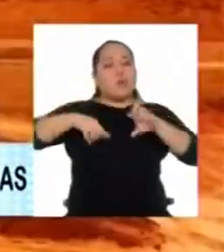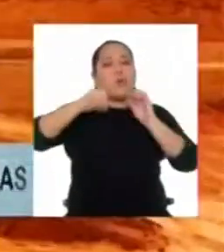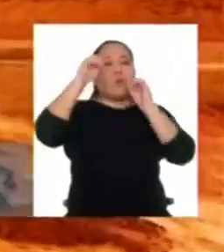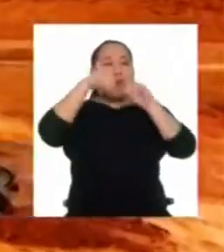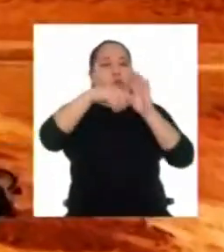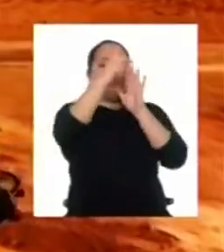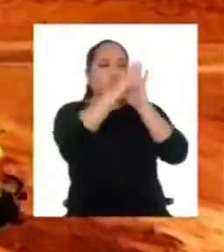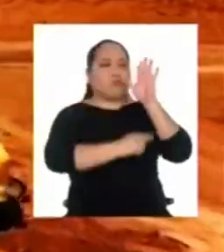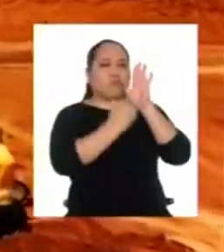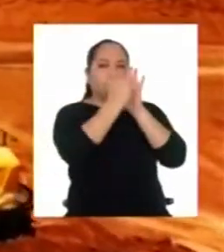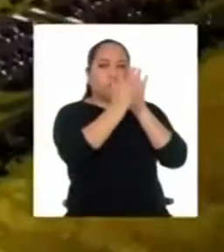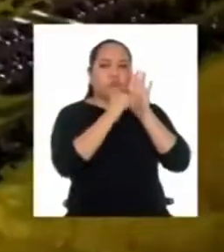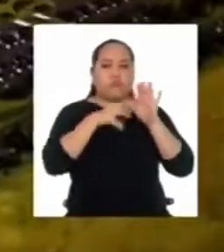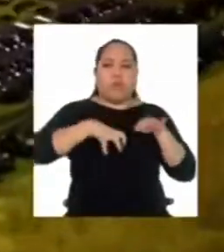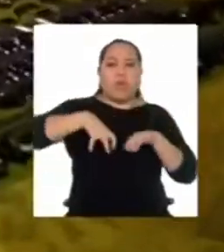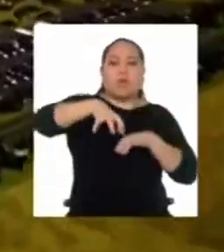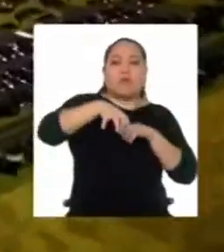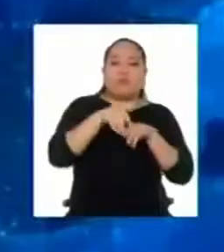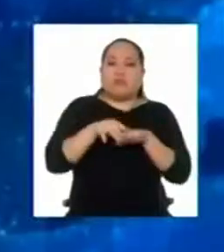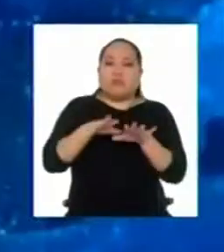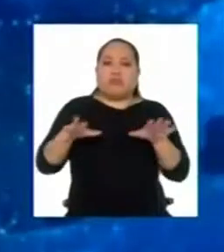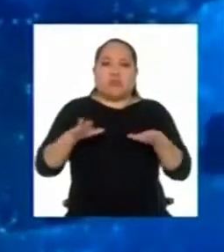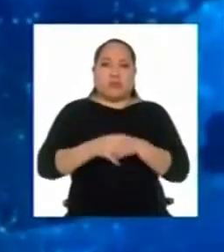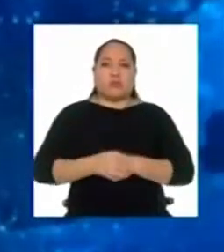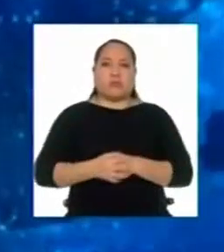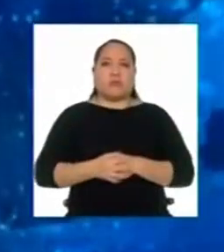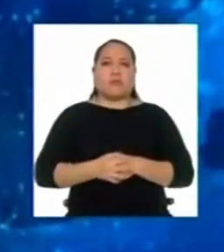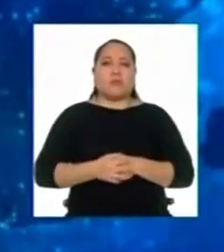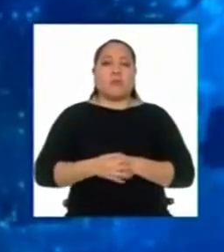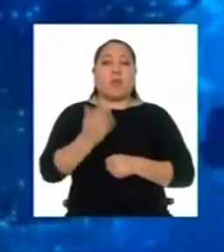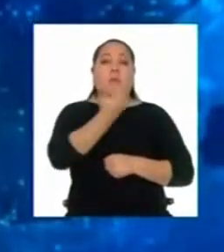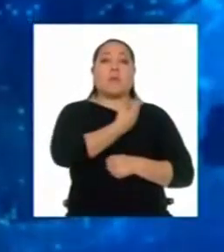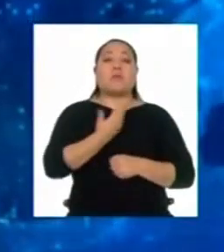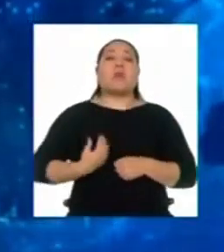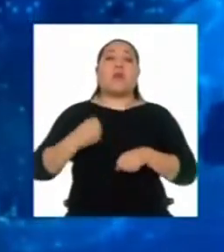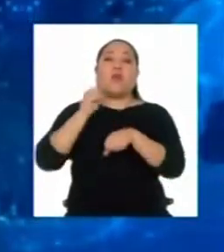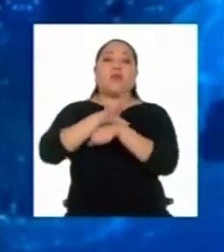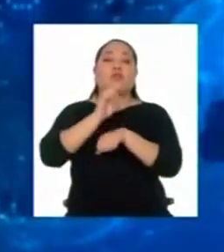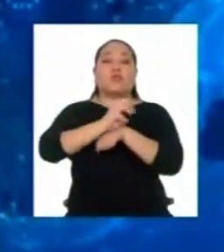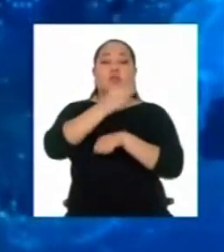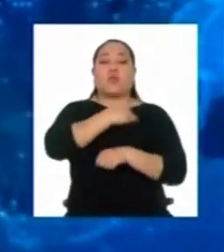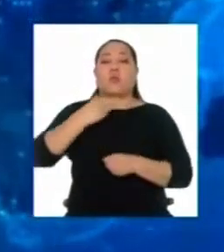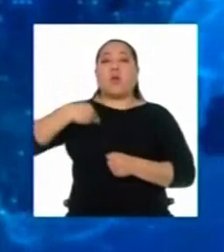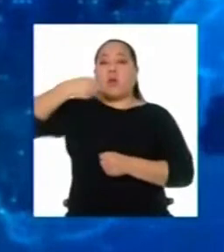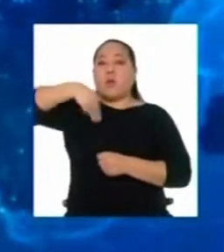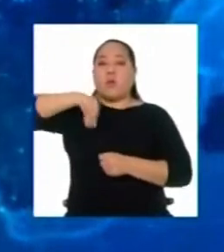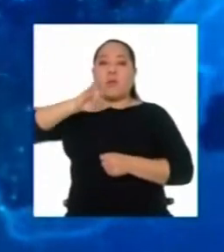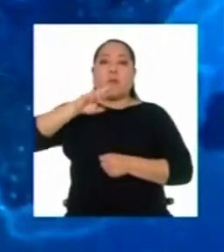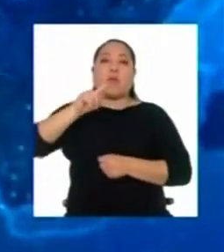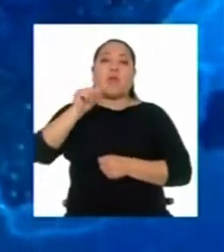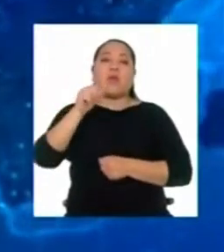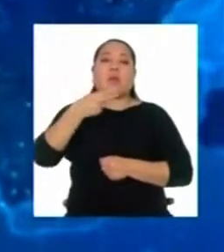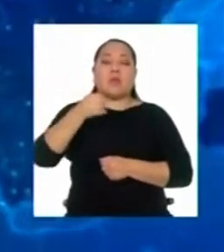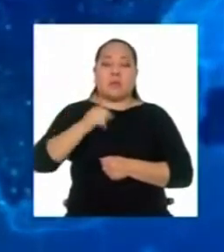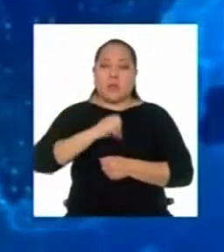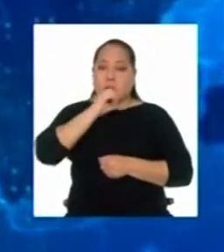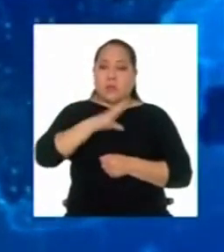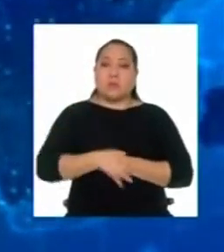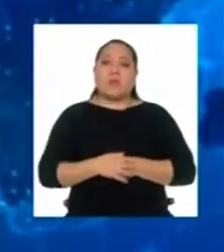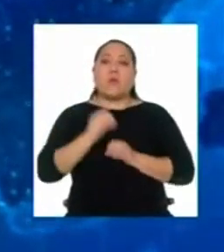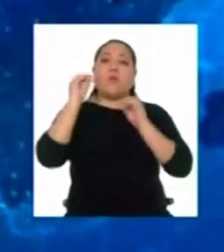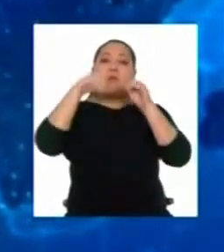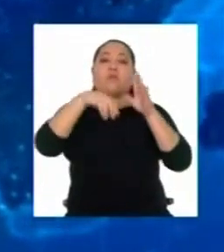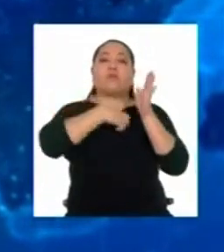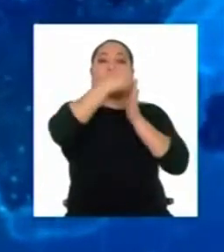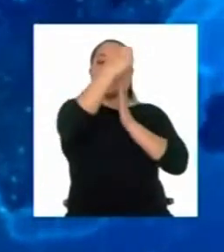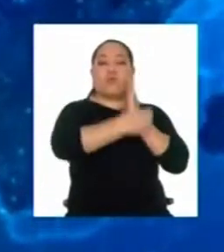de trabajo más descentralizada. La presidenta del Consejo de Ministros, Mirta Vázquez, expuso el proyecto que propone otorgar al